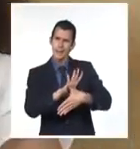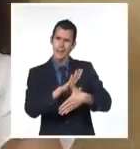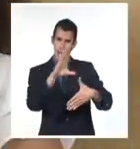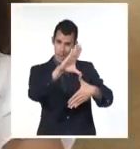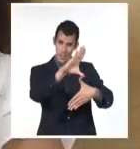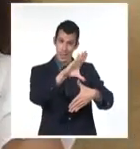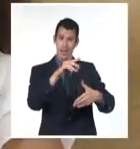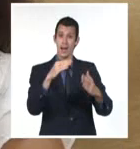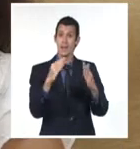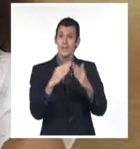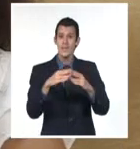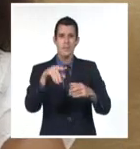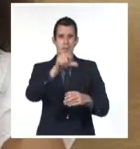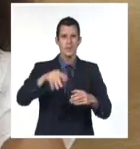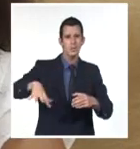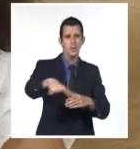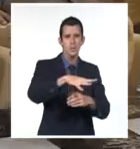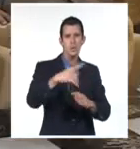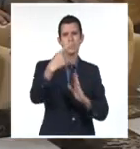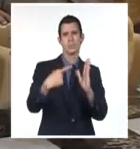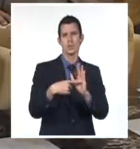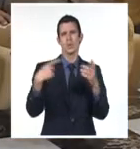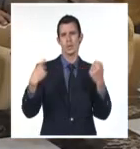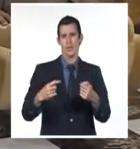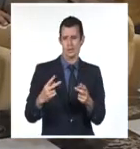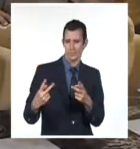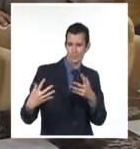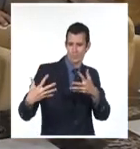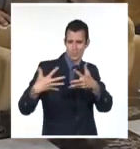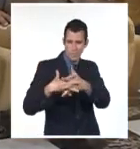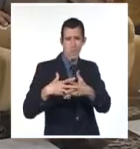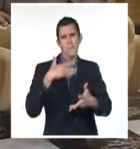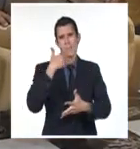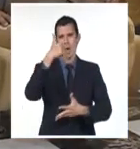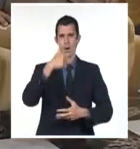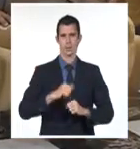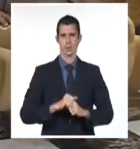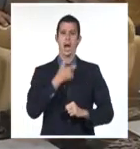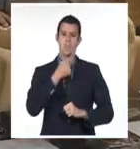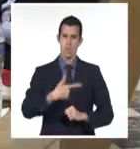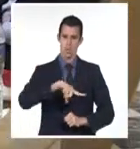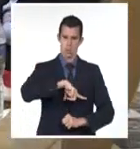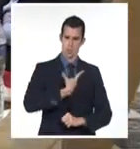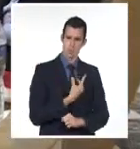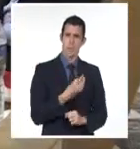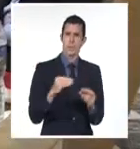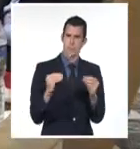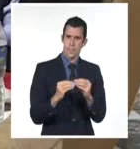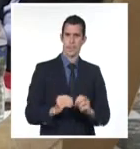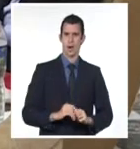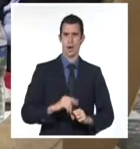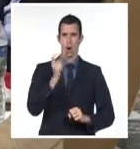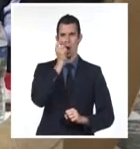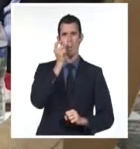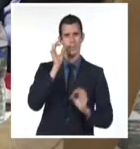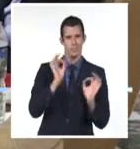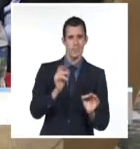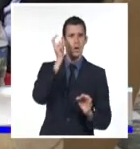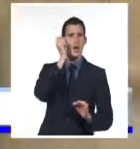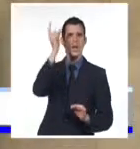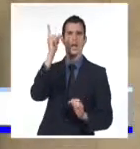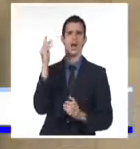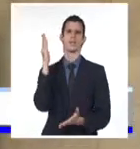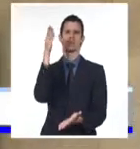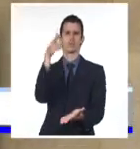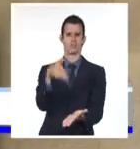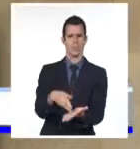marcó la agenda del encuentro. Sacha Llorente expresó su apoyo a la mayor de las Antillas en la batalla cultural antiimperialista y destacó que